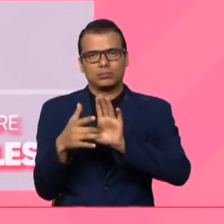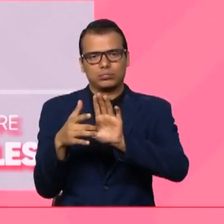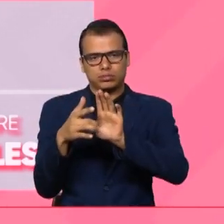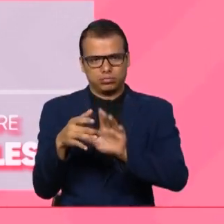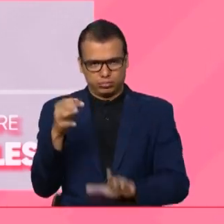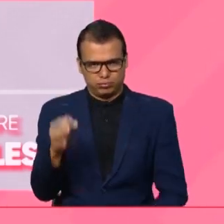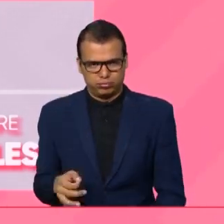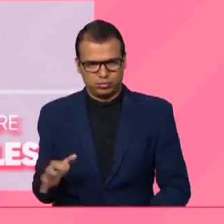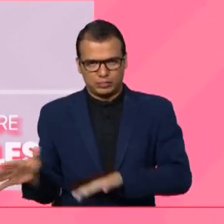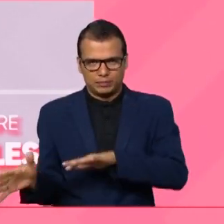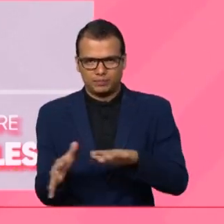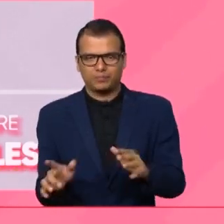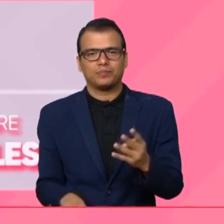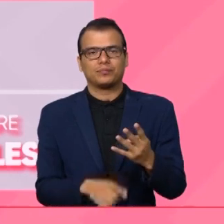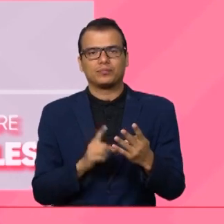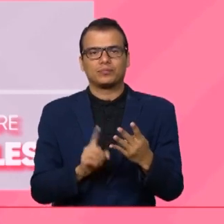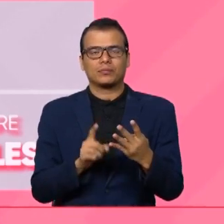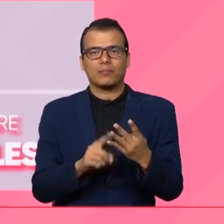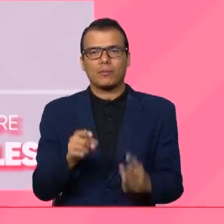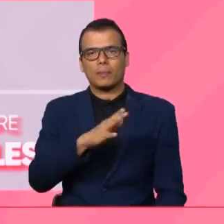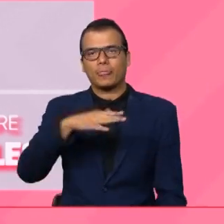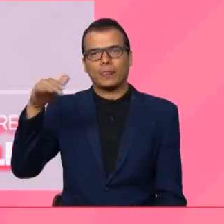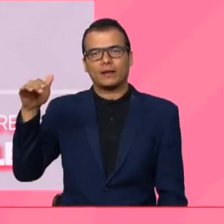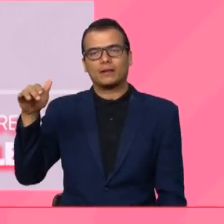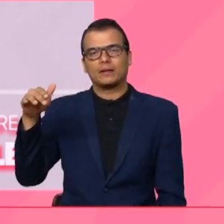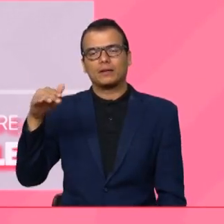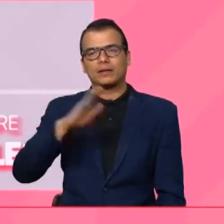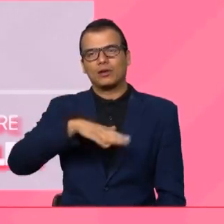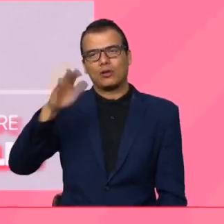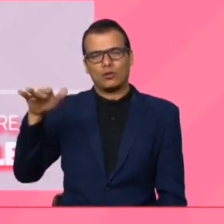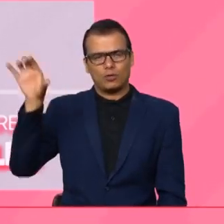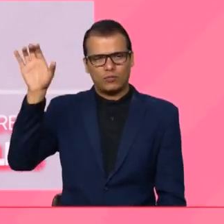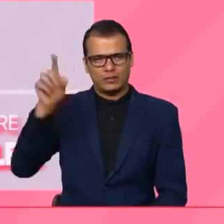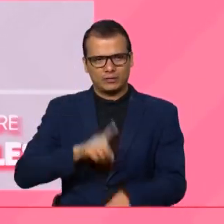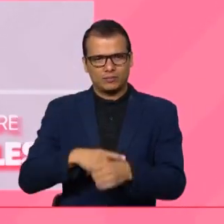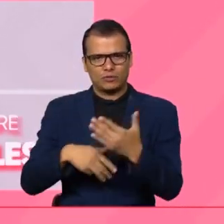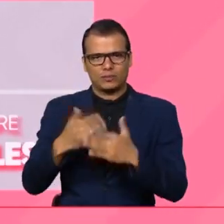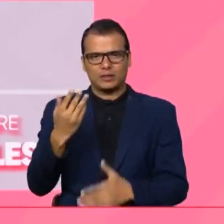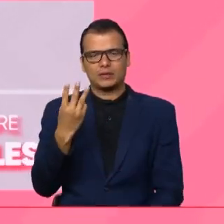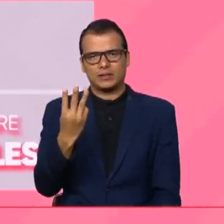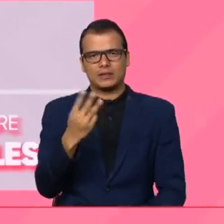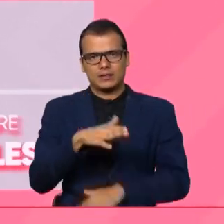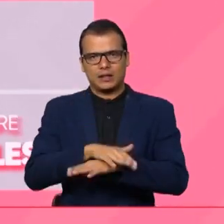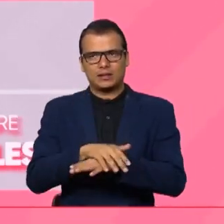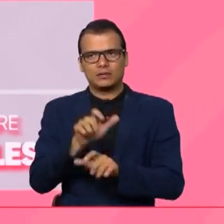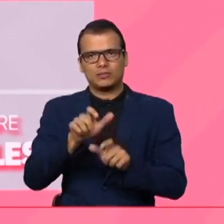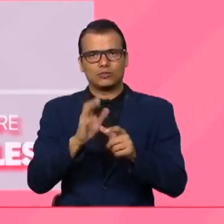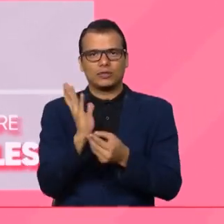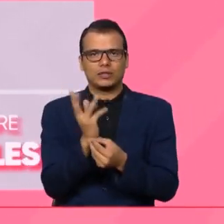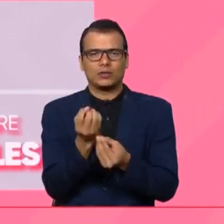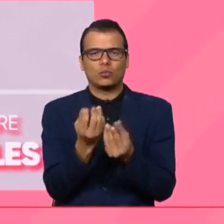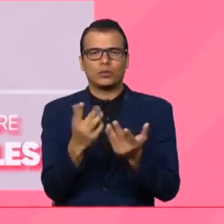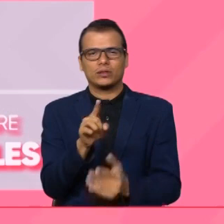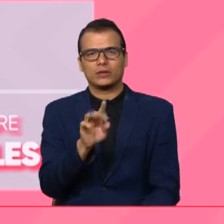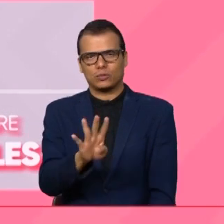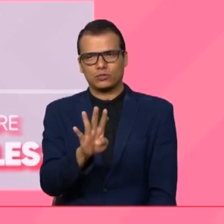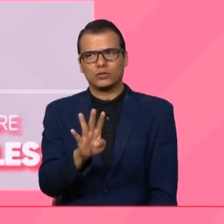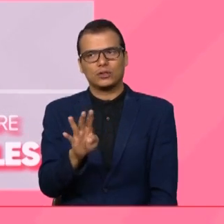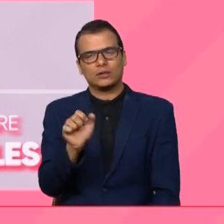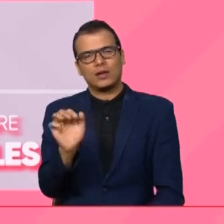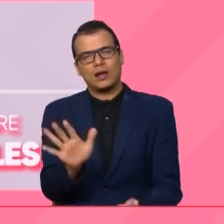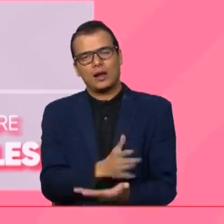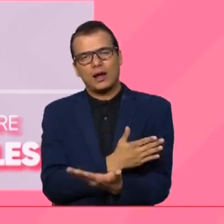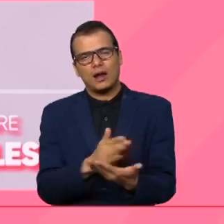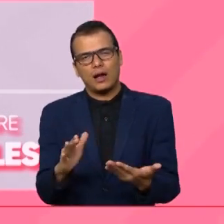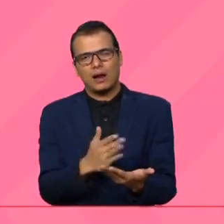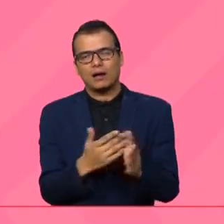Vuelve la feria alternativa a la Loma de la Cruz a partir de las 3 de la tarde. Cerca de 14 artistas realizarán un concierto de jazz, blues